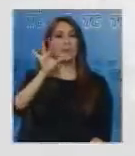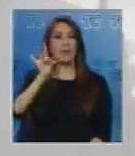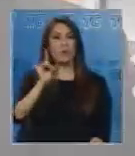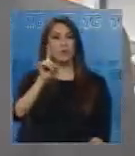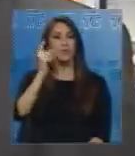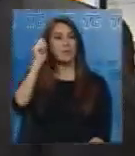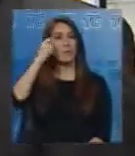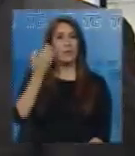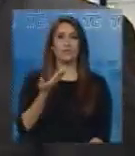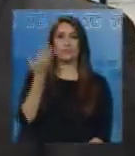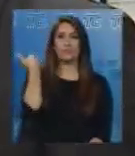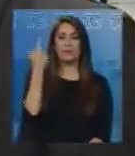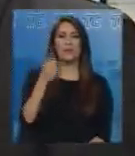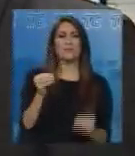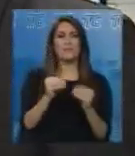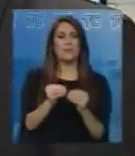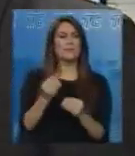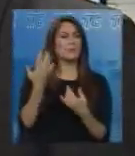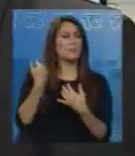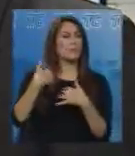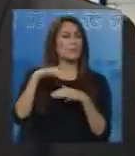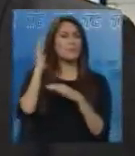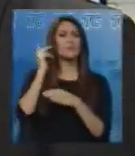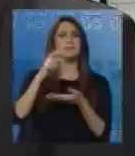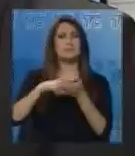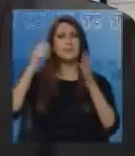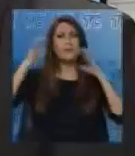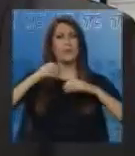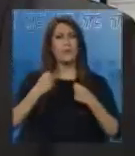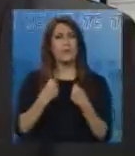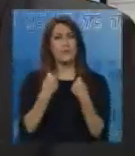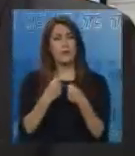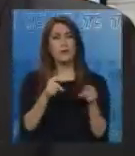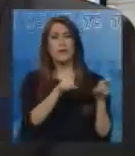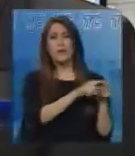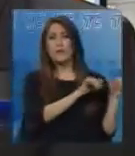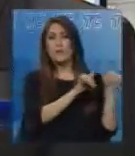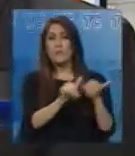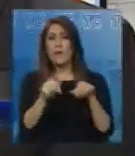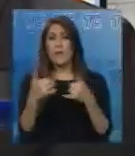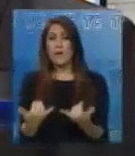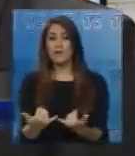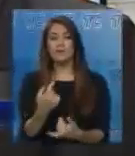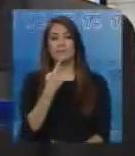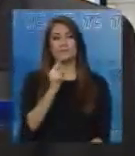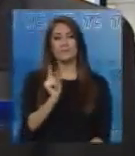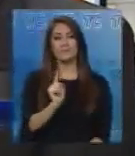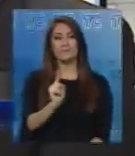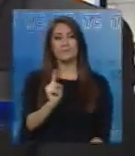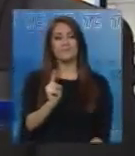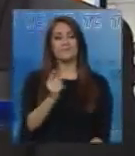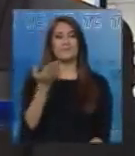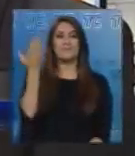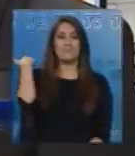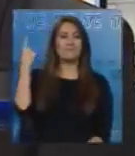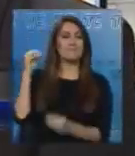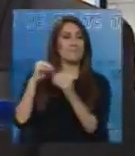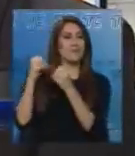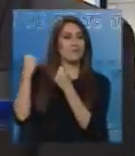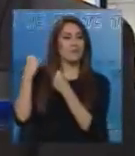1998. Esas condiciones realmente no serían similares durante el evento que se presentaron durante el evento